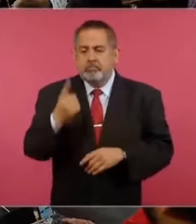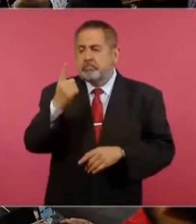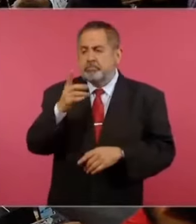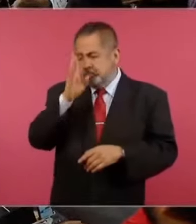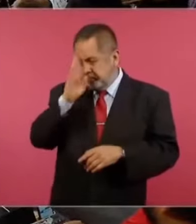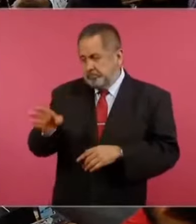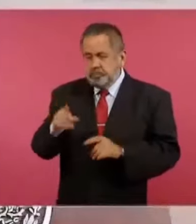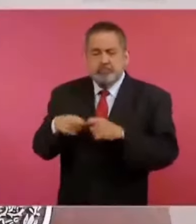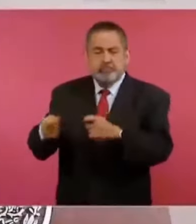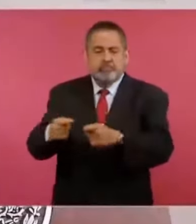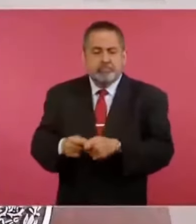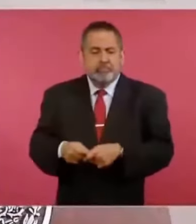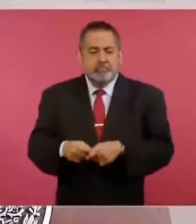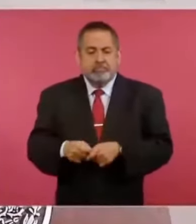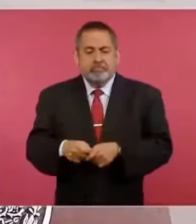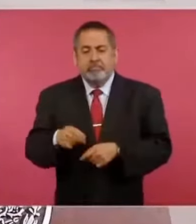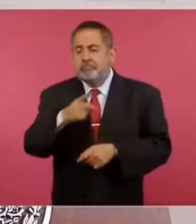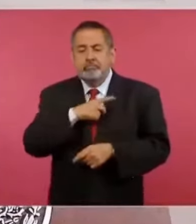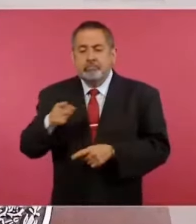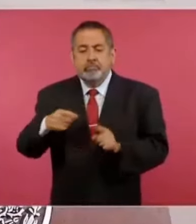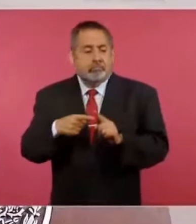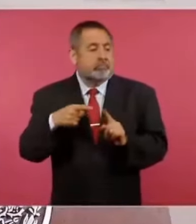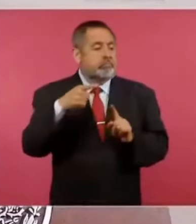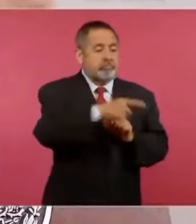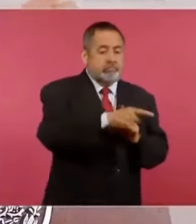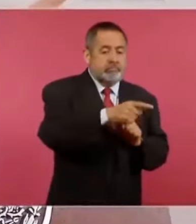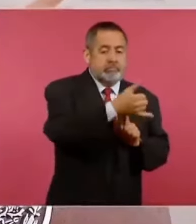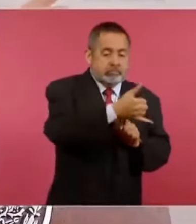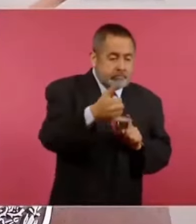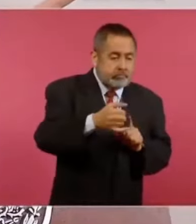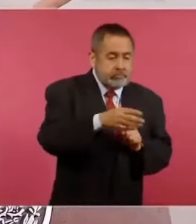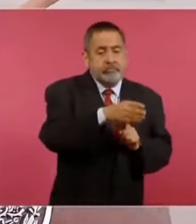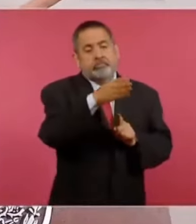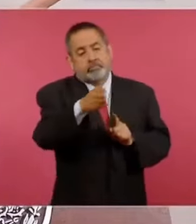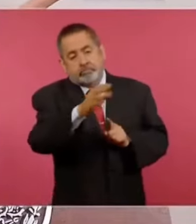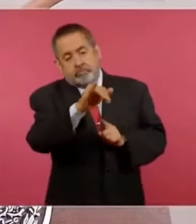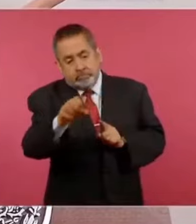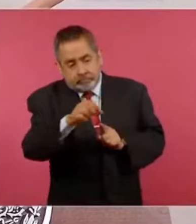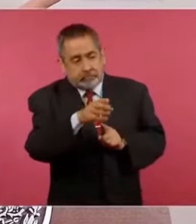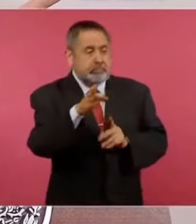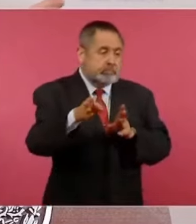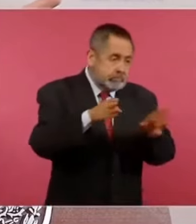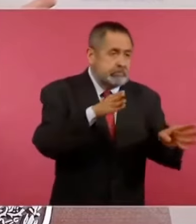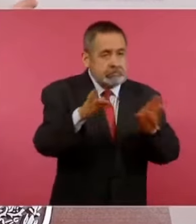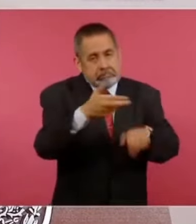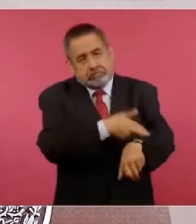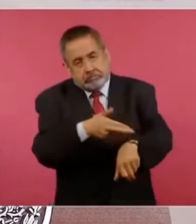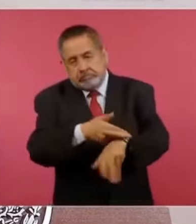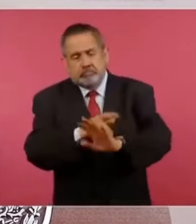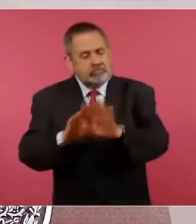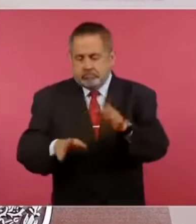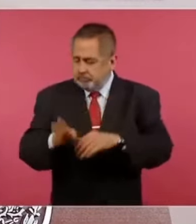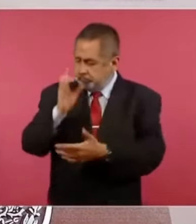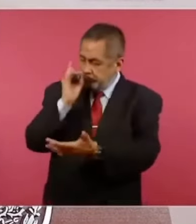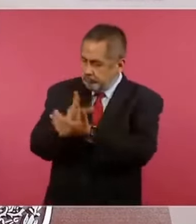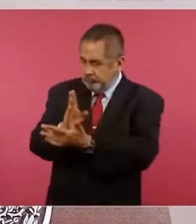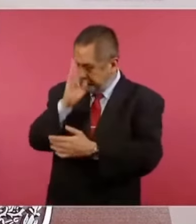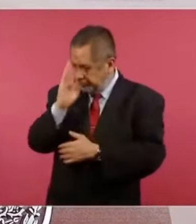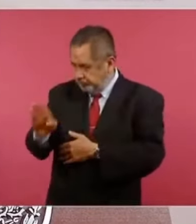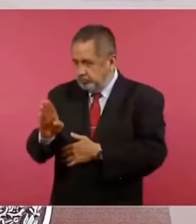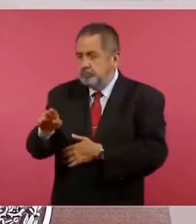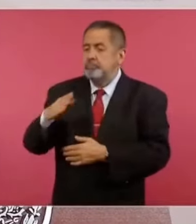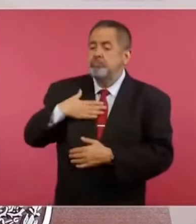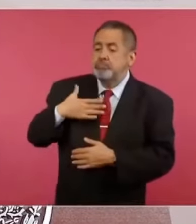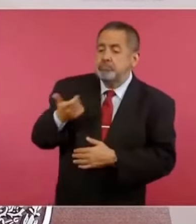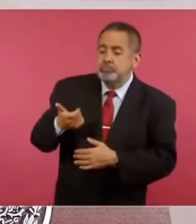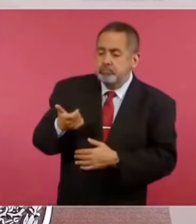Ya no tendrá el trabajador que ir al Infonavit para la cuenta de vivienda y al IMSS para la de la pensión, sino en una sola se le